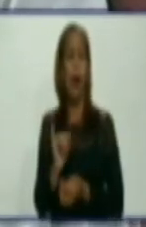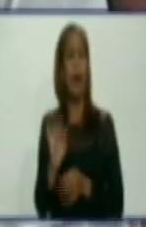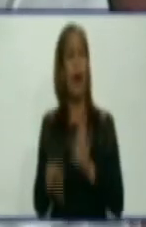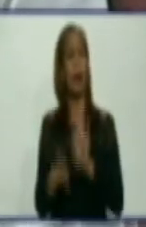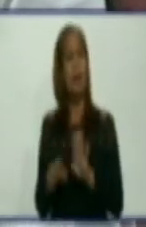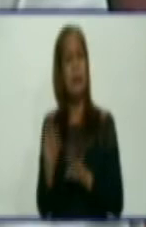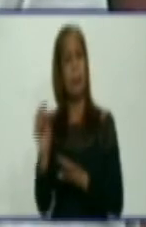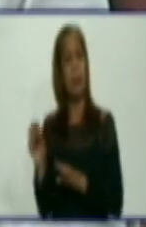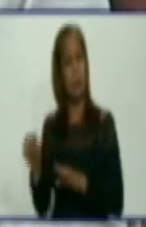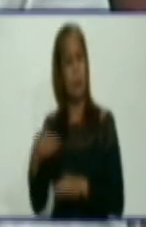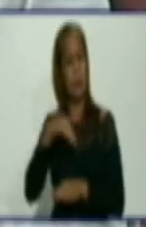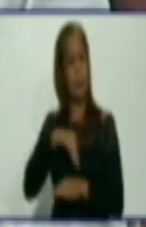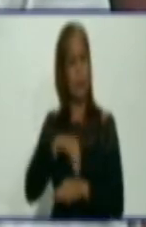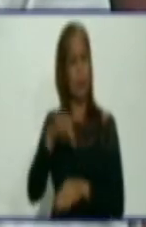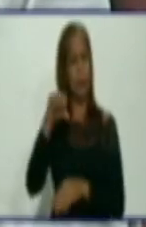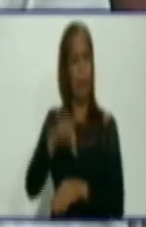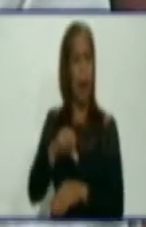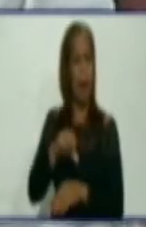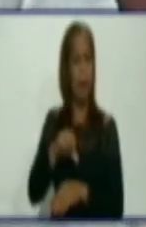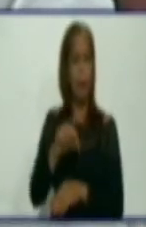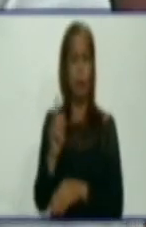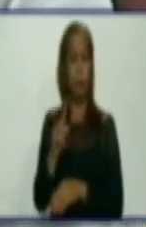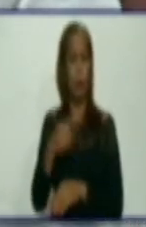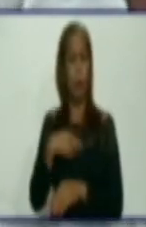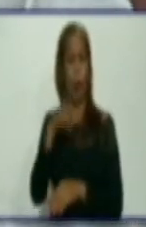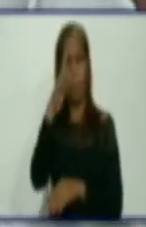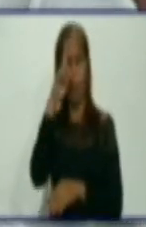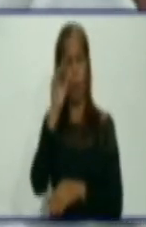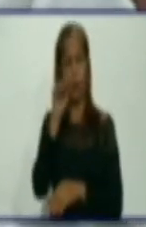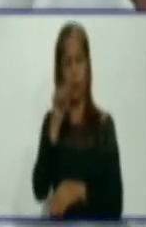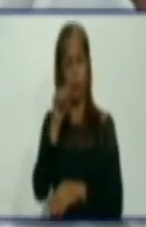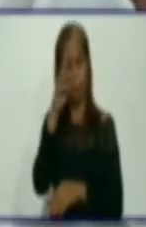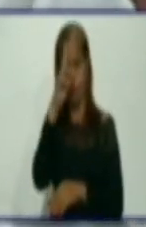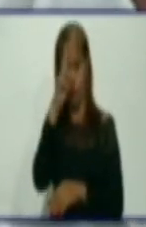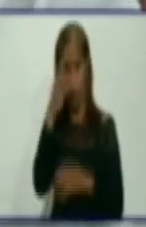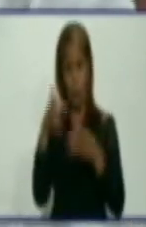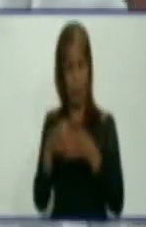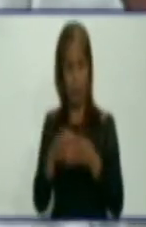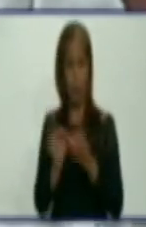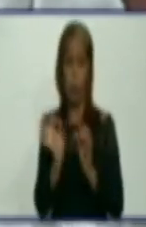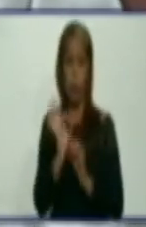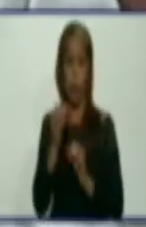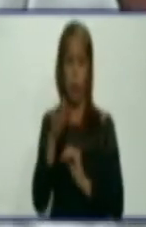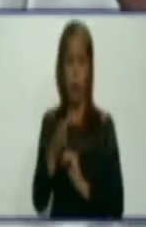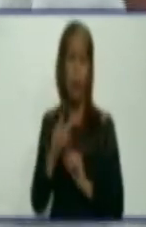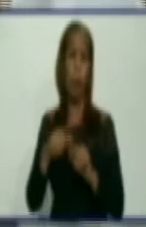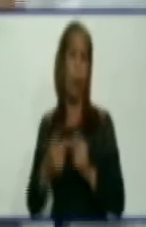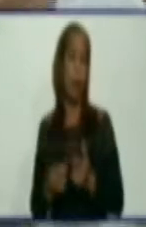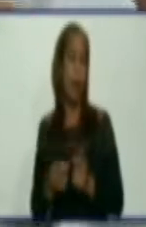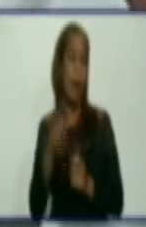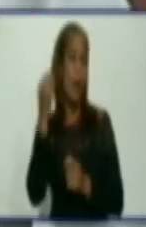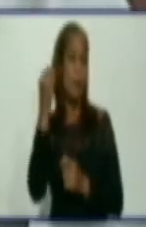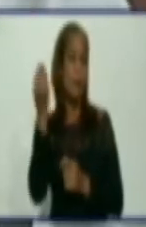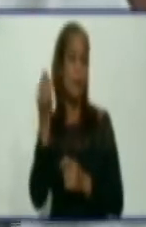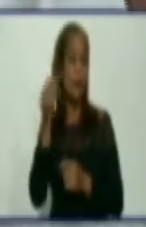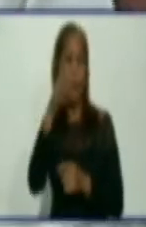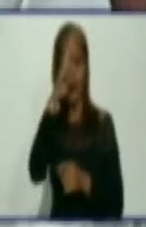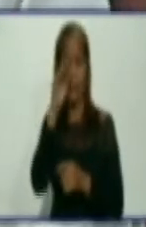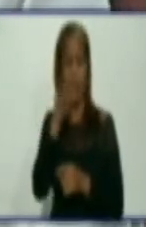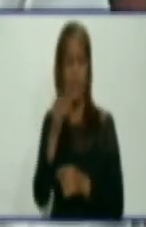que pueden influir en que hay un retroceso. La provincia tiene hoy 6 municipios que tienen una situación muy